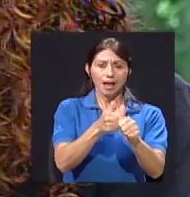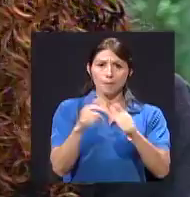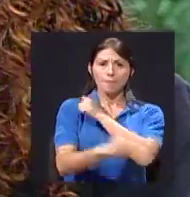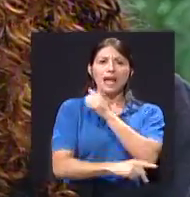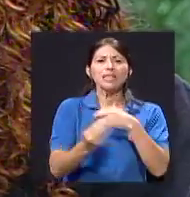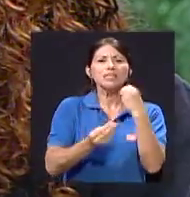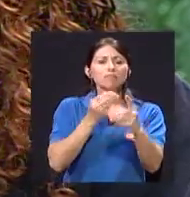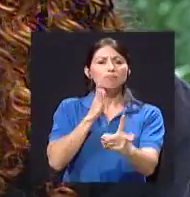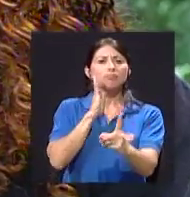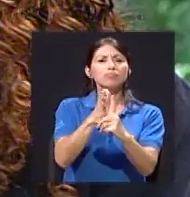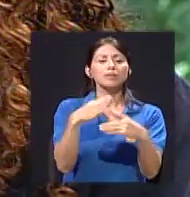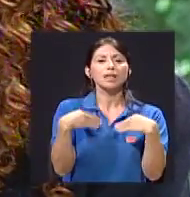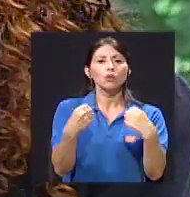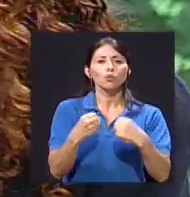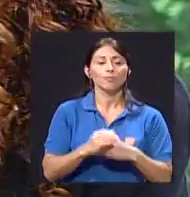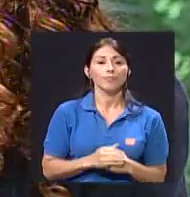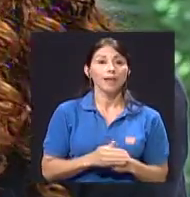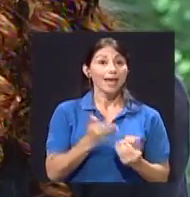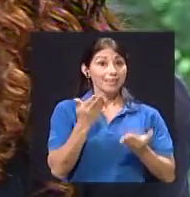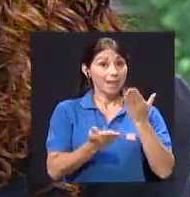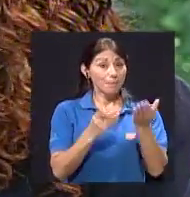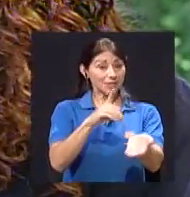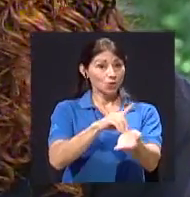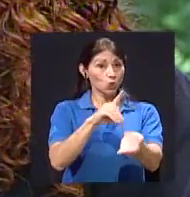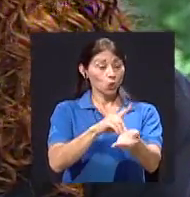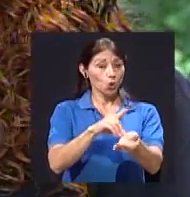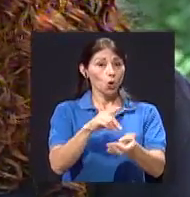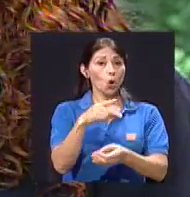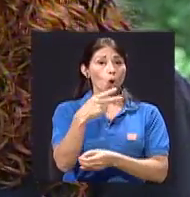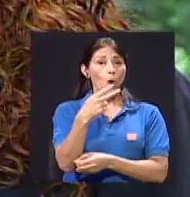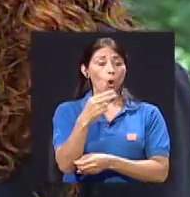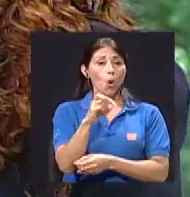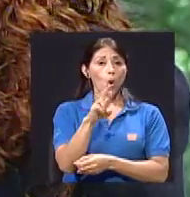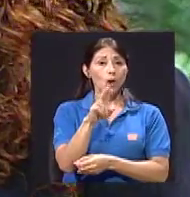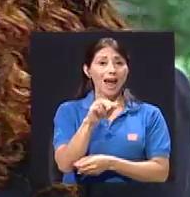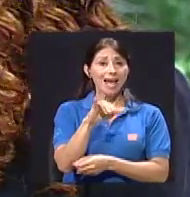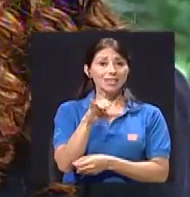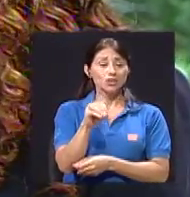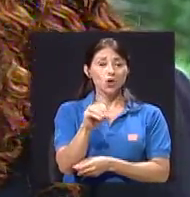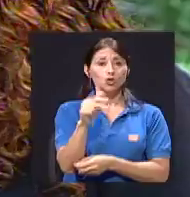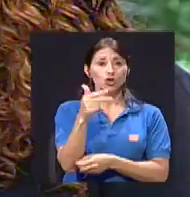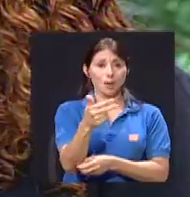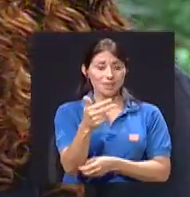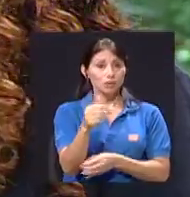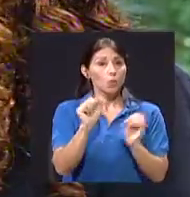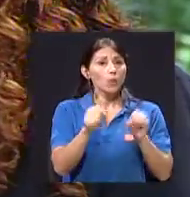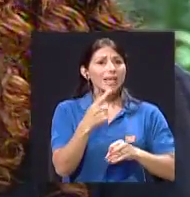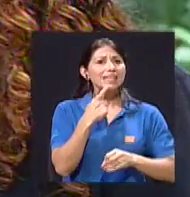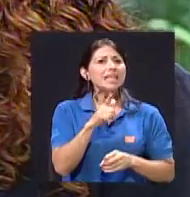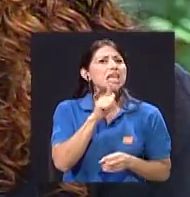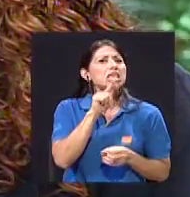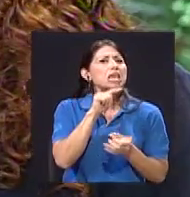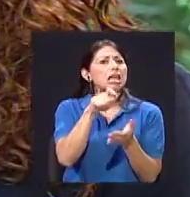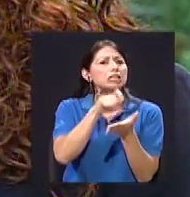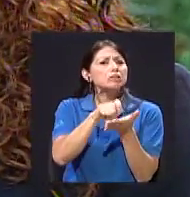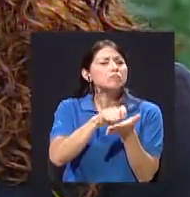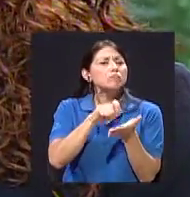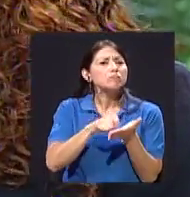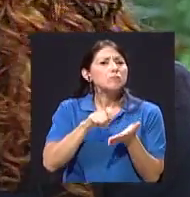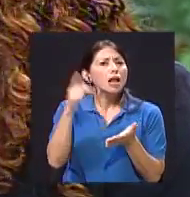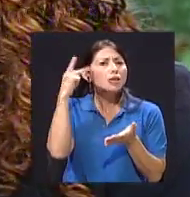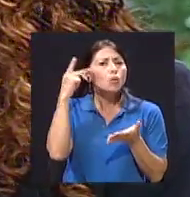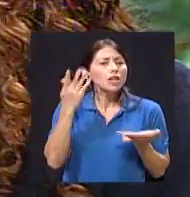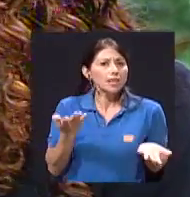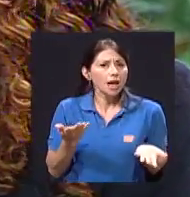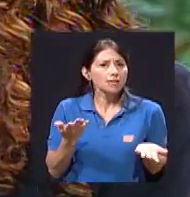doctor Horacio Chamizo podría decirnos quiénes construyen esas políticas, porque verdad sabemos que están ahí, que tienen que